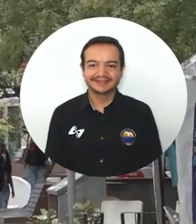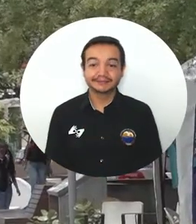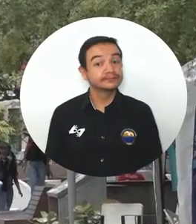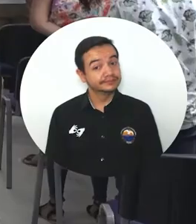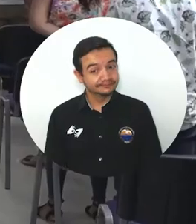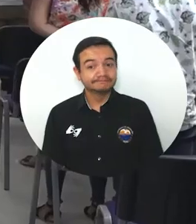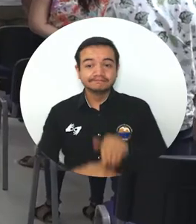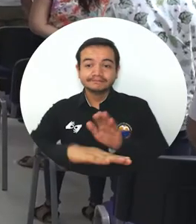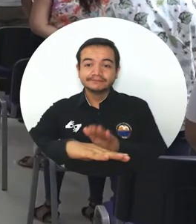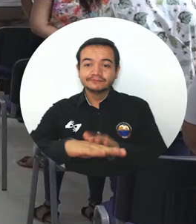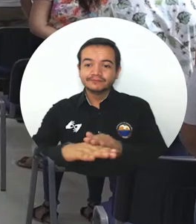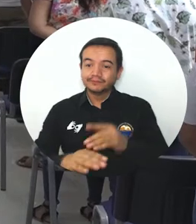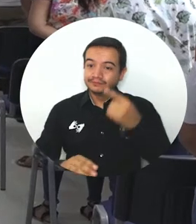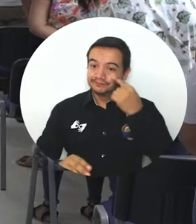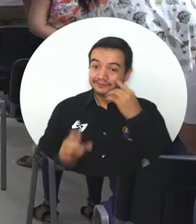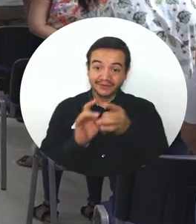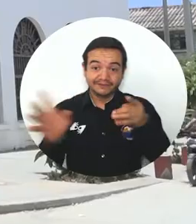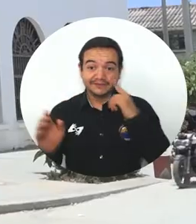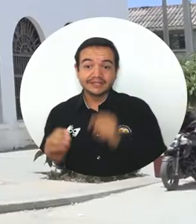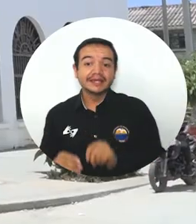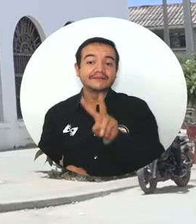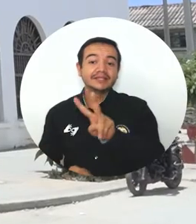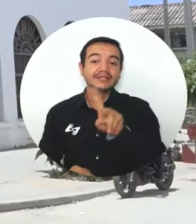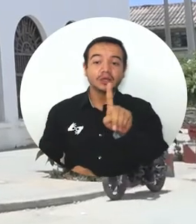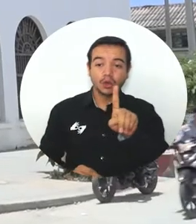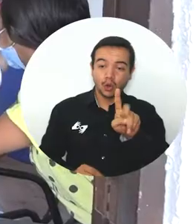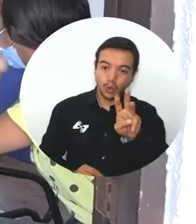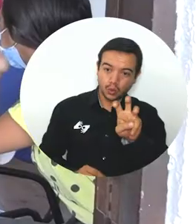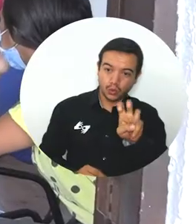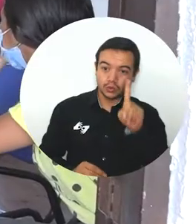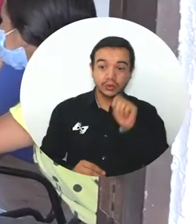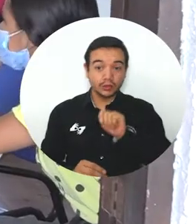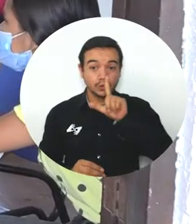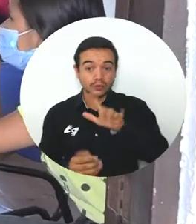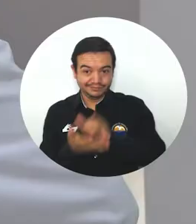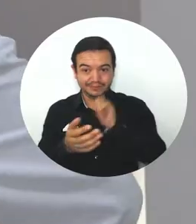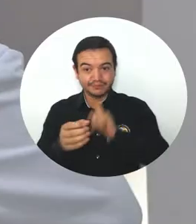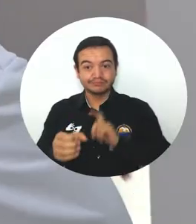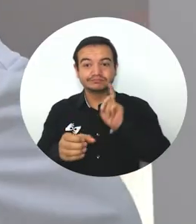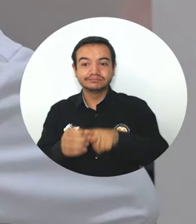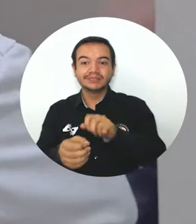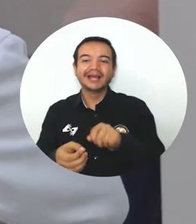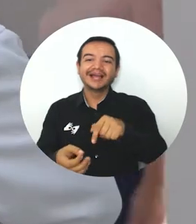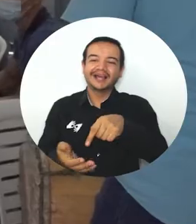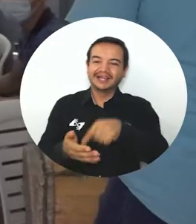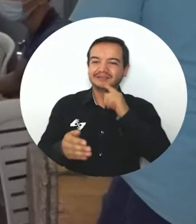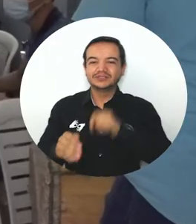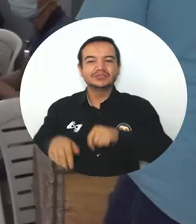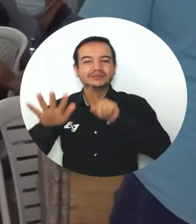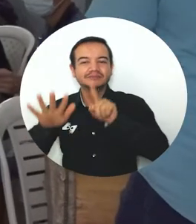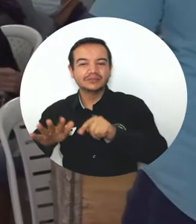Cabe mencionar que con corte al 28 de julio del presente año, correspondiente a la liquidación de matrículas generadas en el periodo